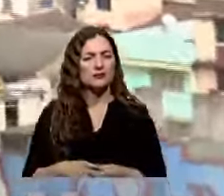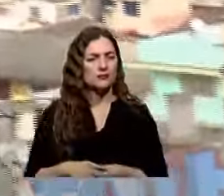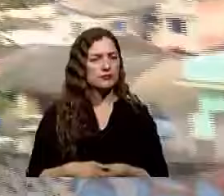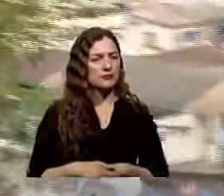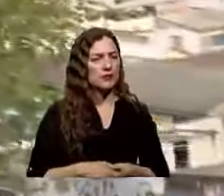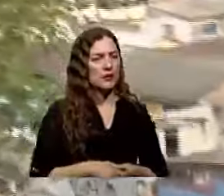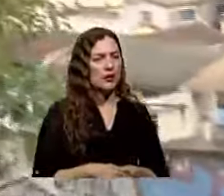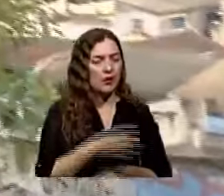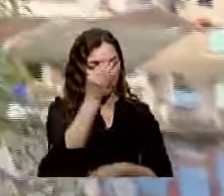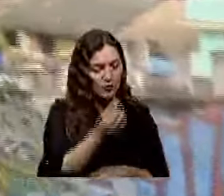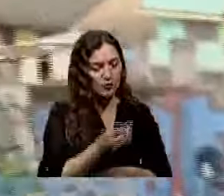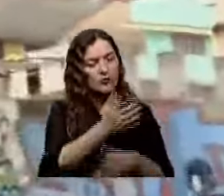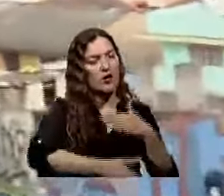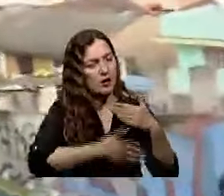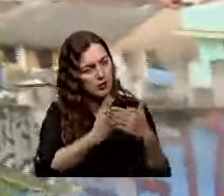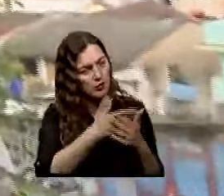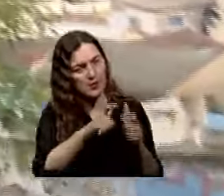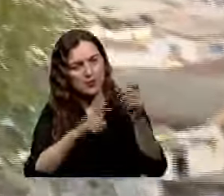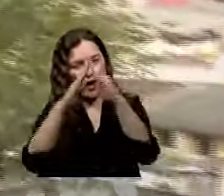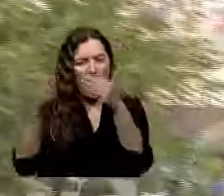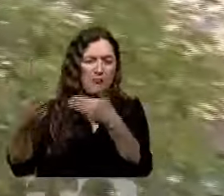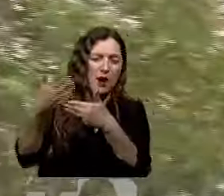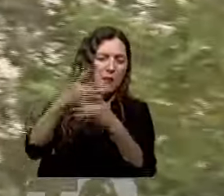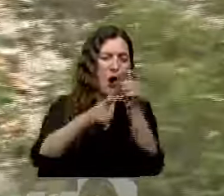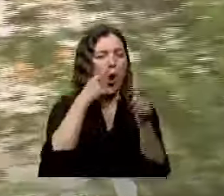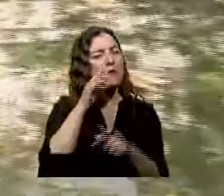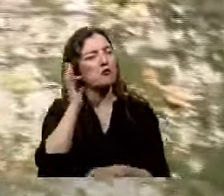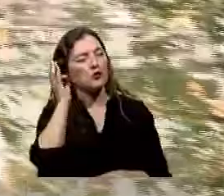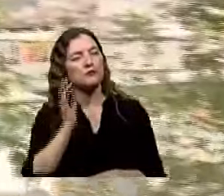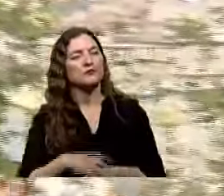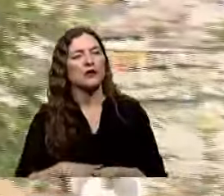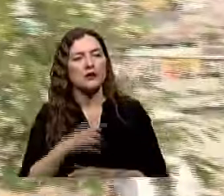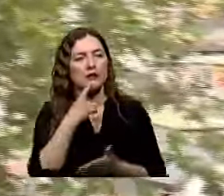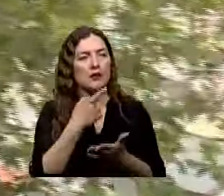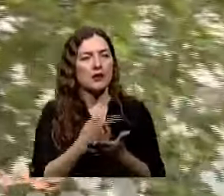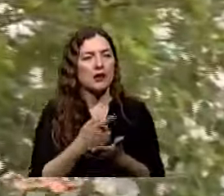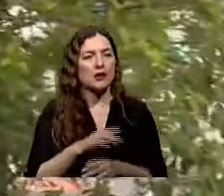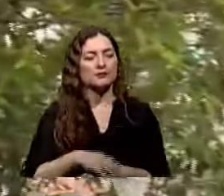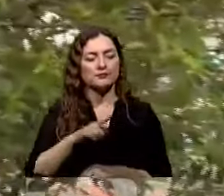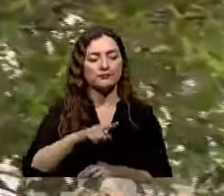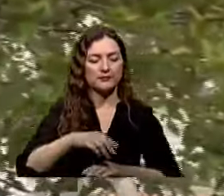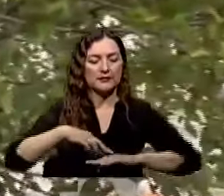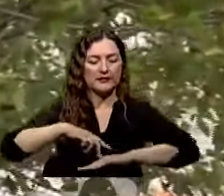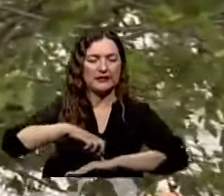vamos a realizar, estamos haciendo caminerías, estamos haciendo las reparaciones de las aceras, estamos